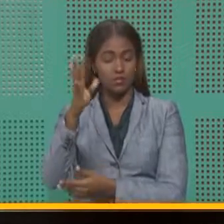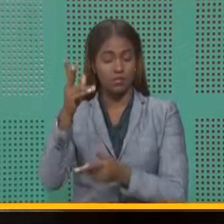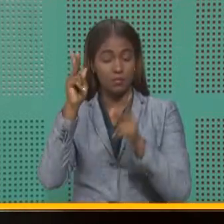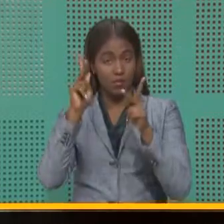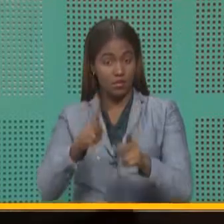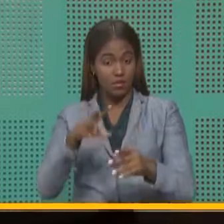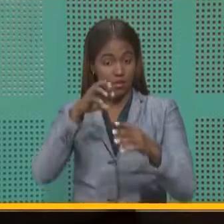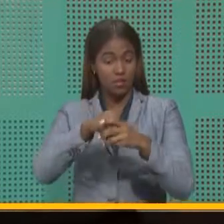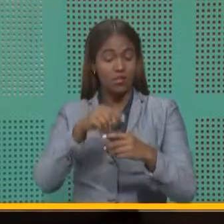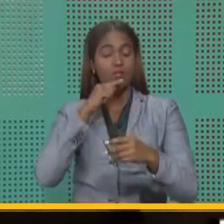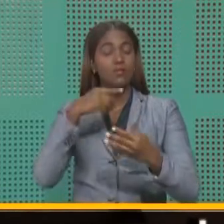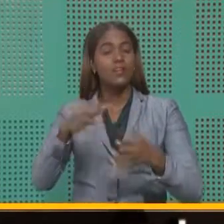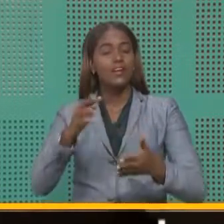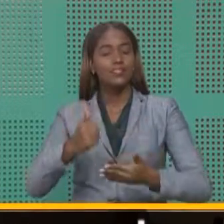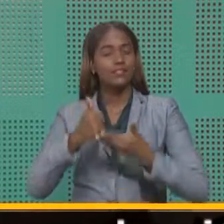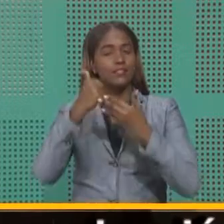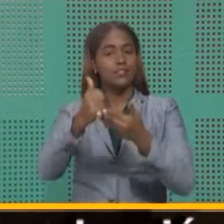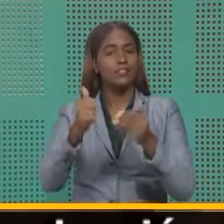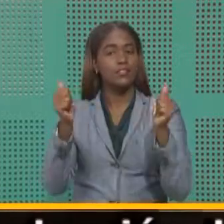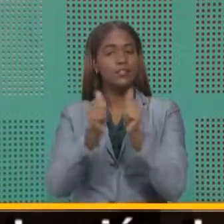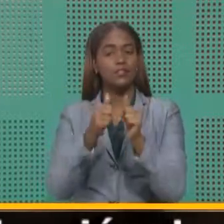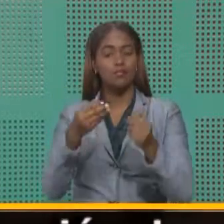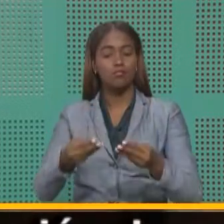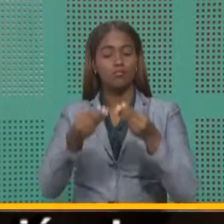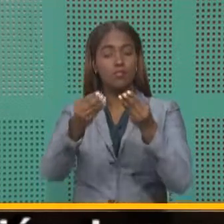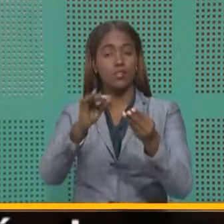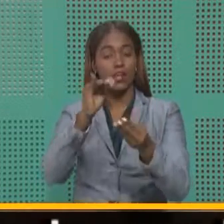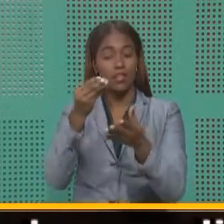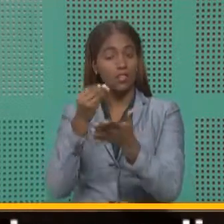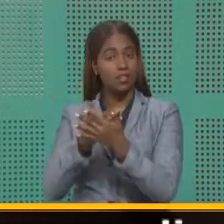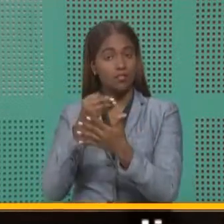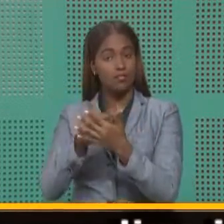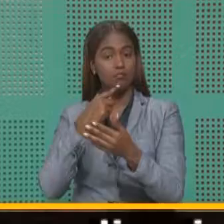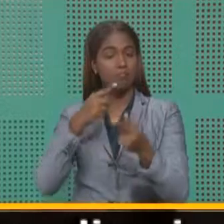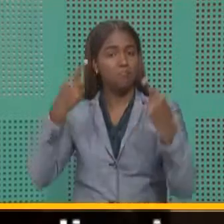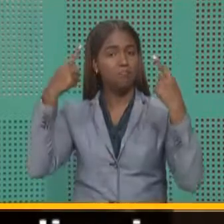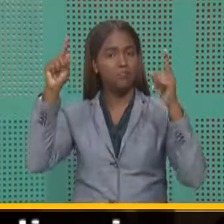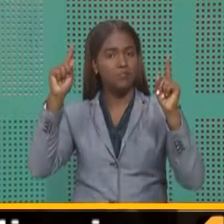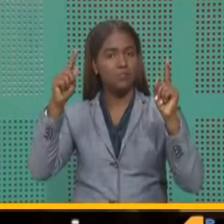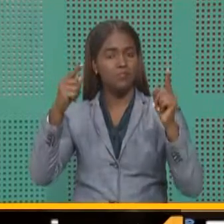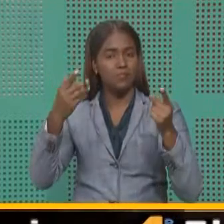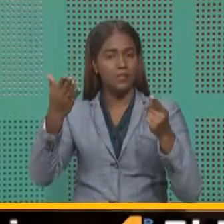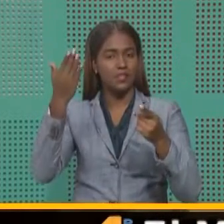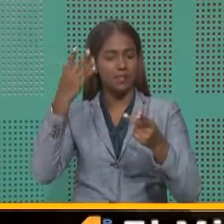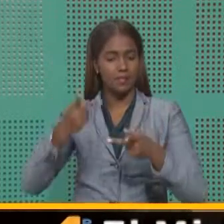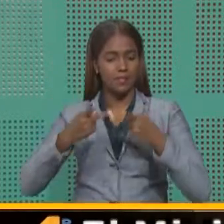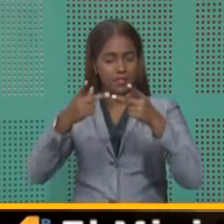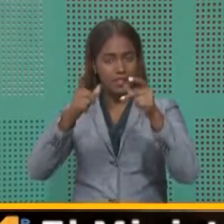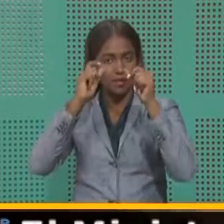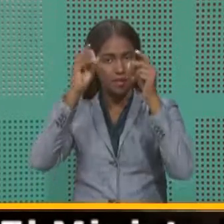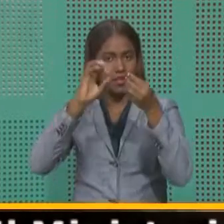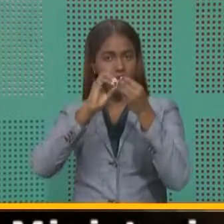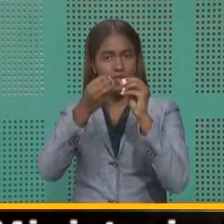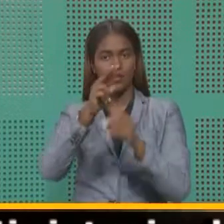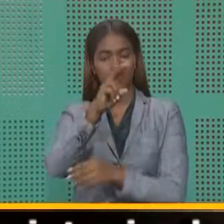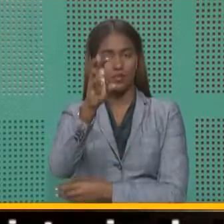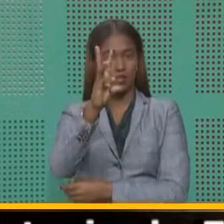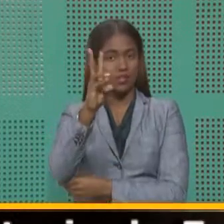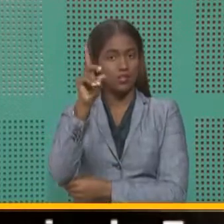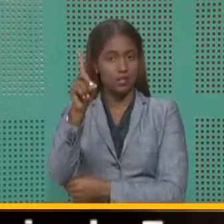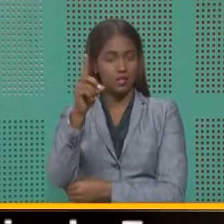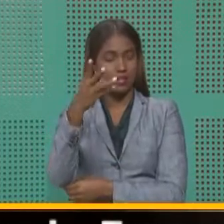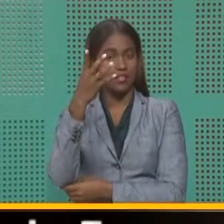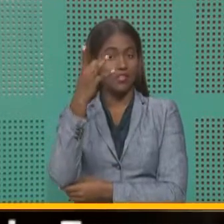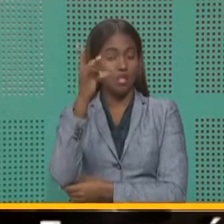fueron beneficiados con la entrega de esos fondos en cumplimiento a la visita sorpresa 261